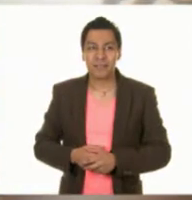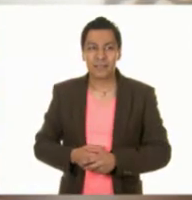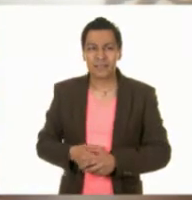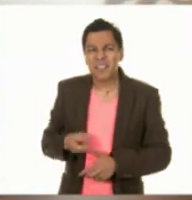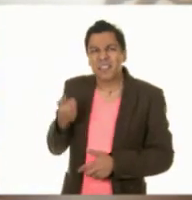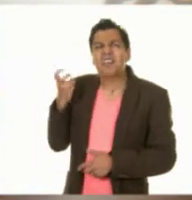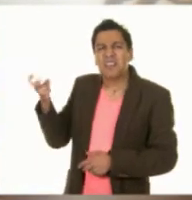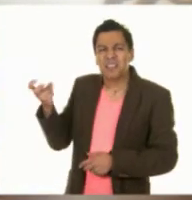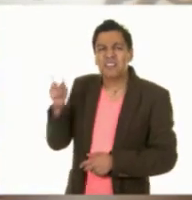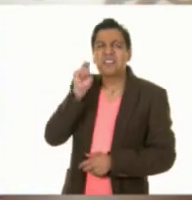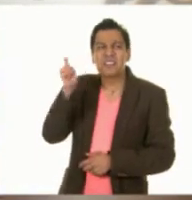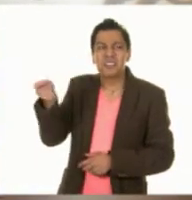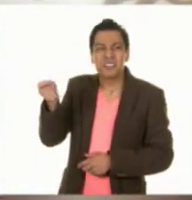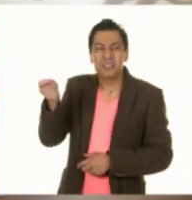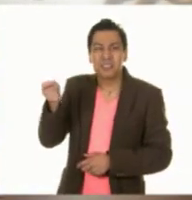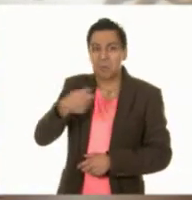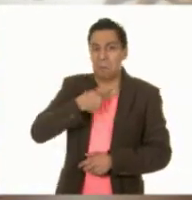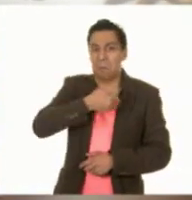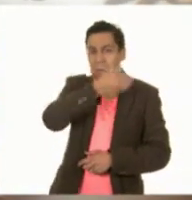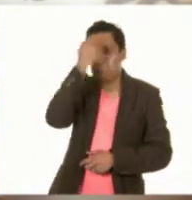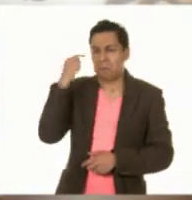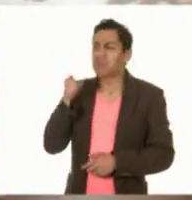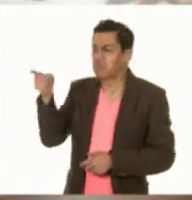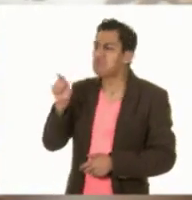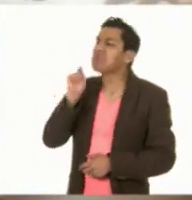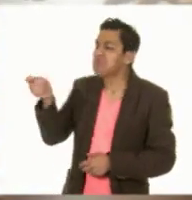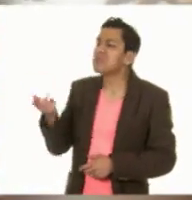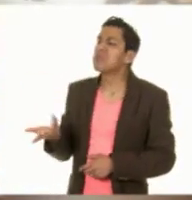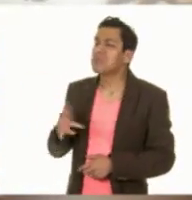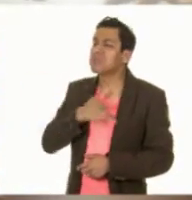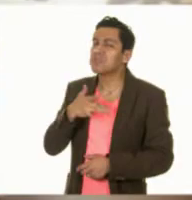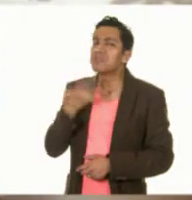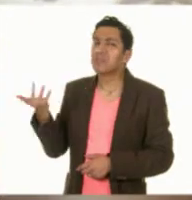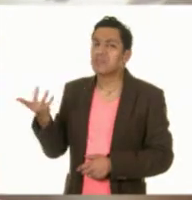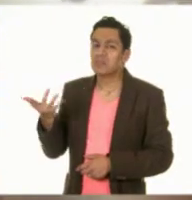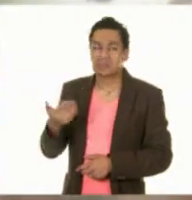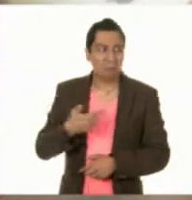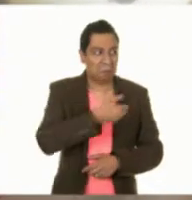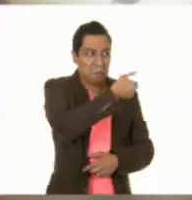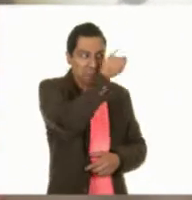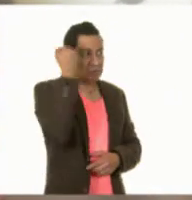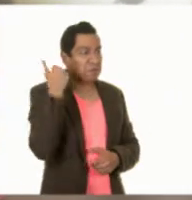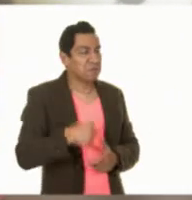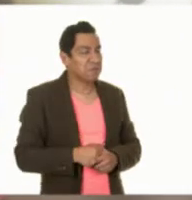¿Qué es eso? No sé, ¿qué crees que sea? No sé. ¿No sabes?